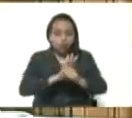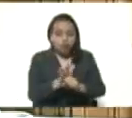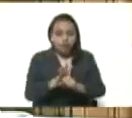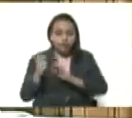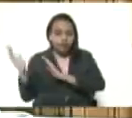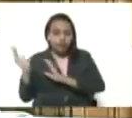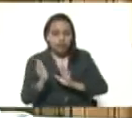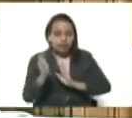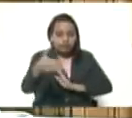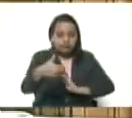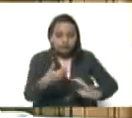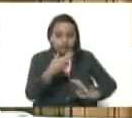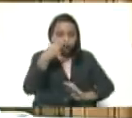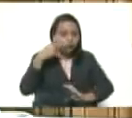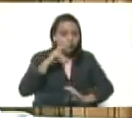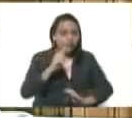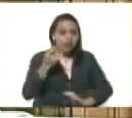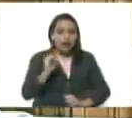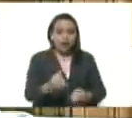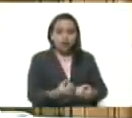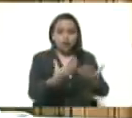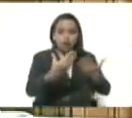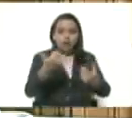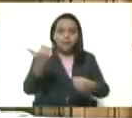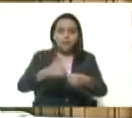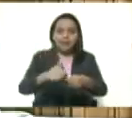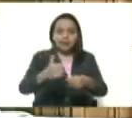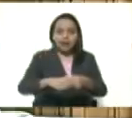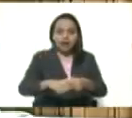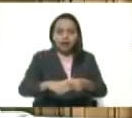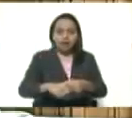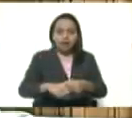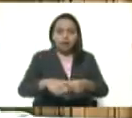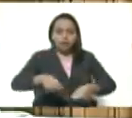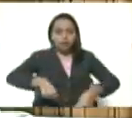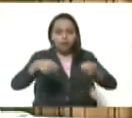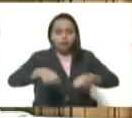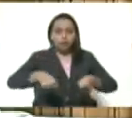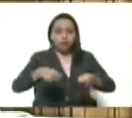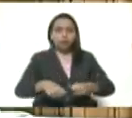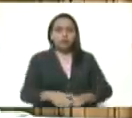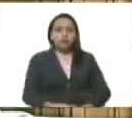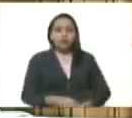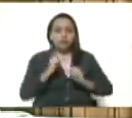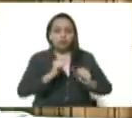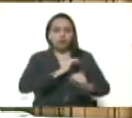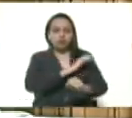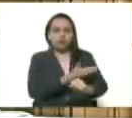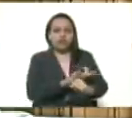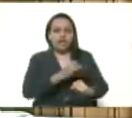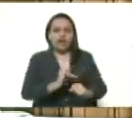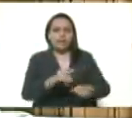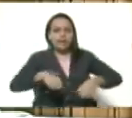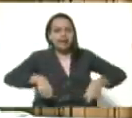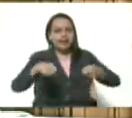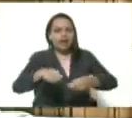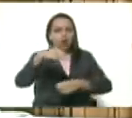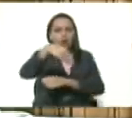trochas, con el foco que tuvimos en el mercado Las Pulgas, fuerte en el casco central de Maracaibo, en el mercado de